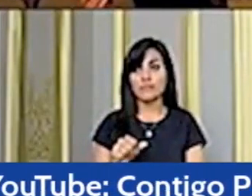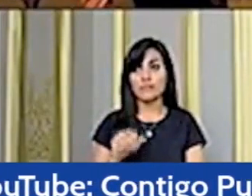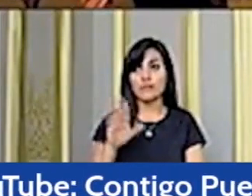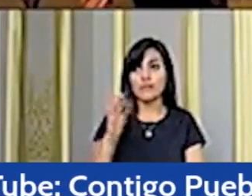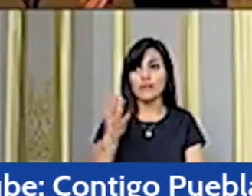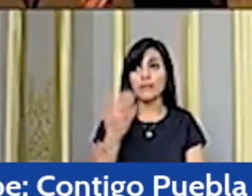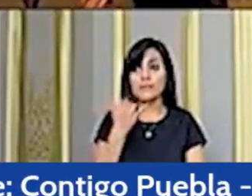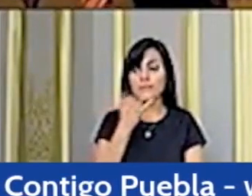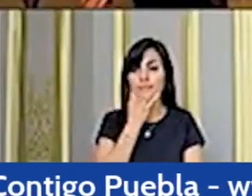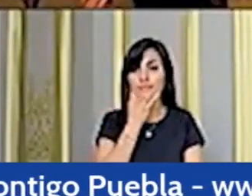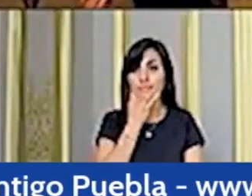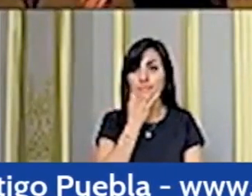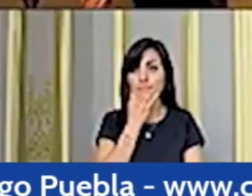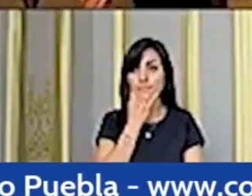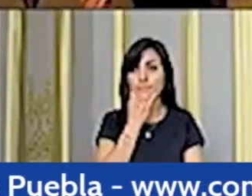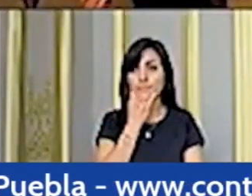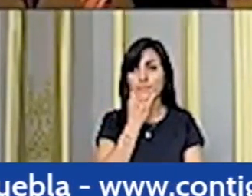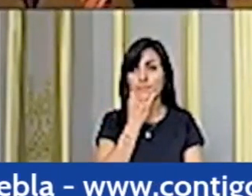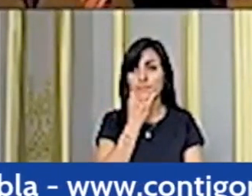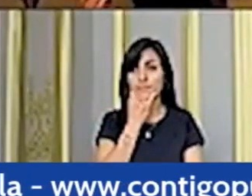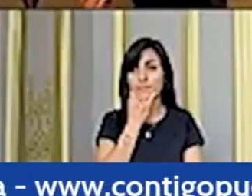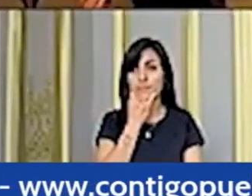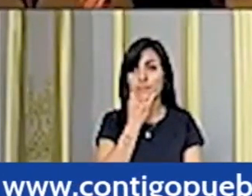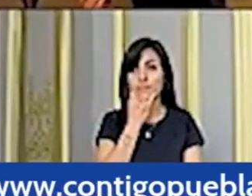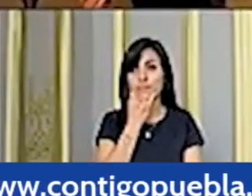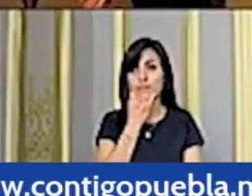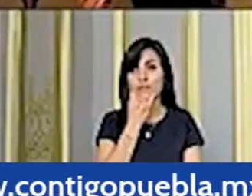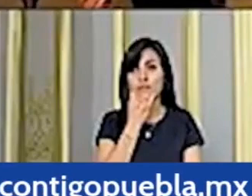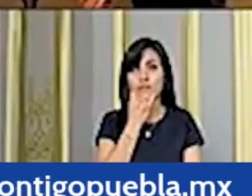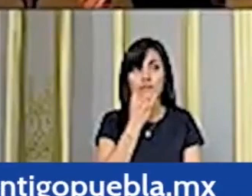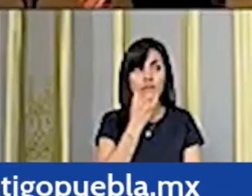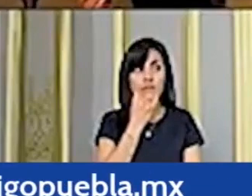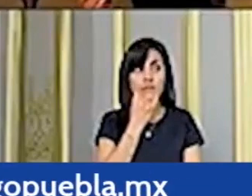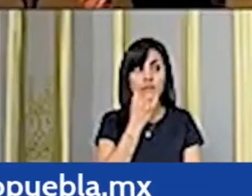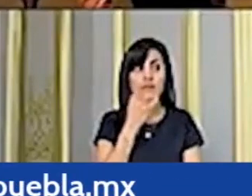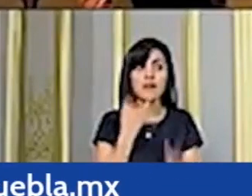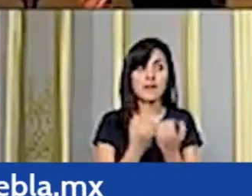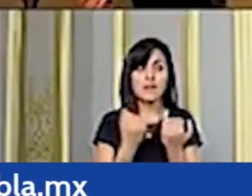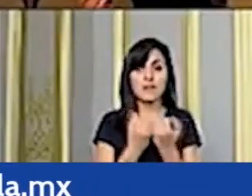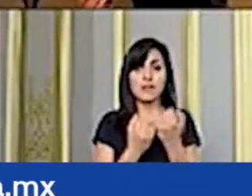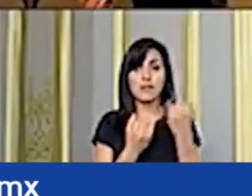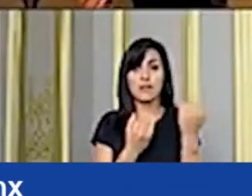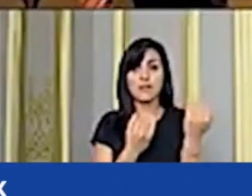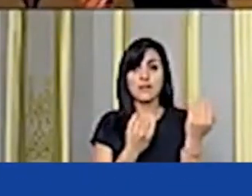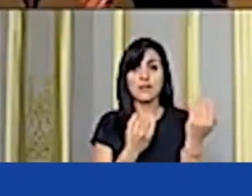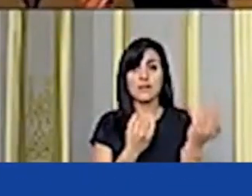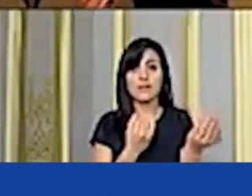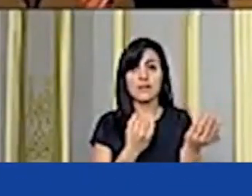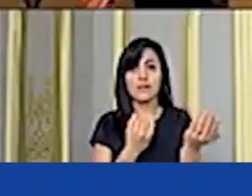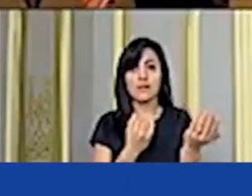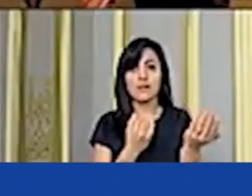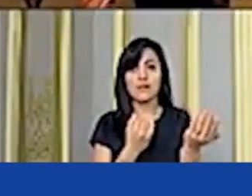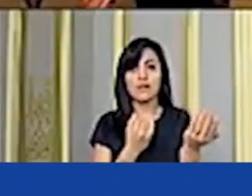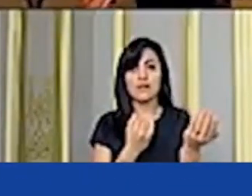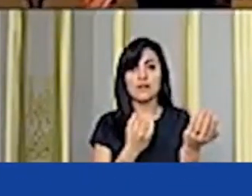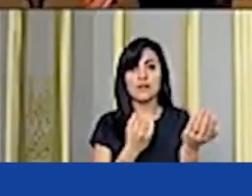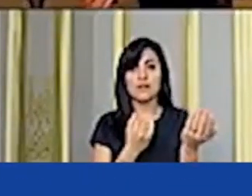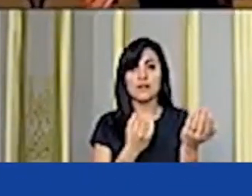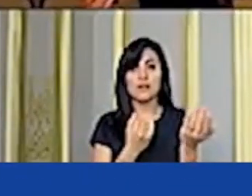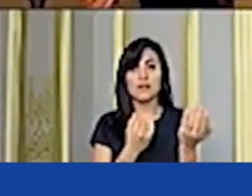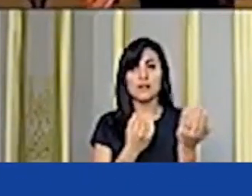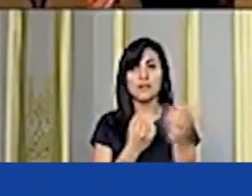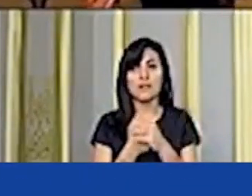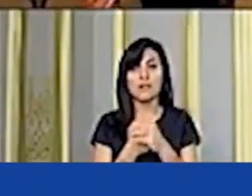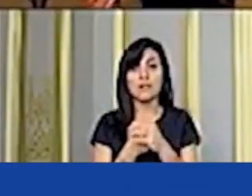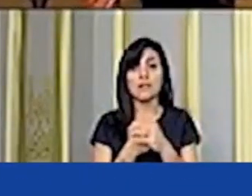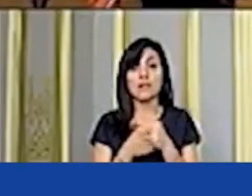ofrezco una disculpa. Simplemente a todas, a Carmen Sánchez también, le digo que el